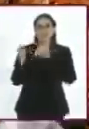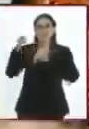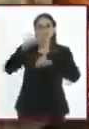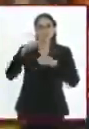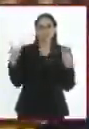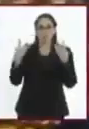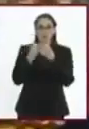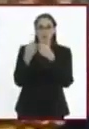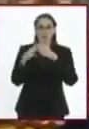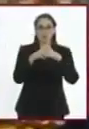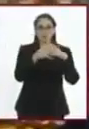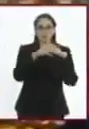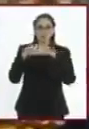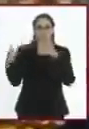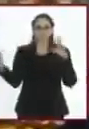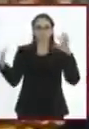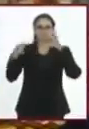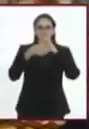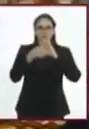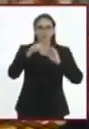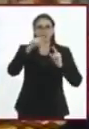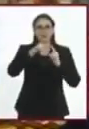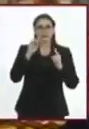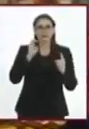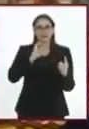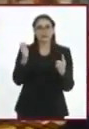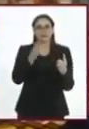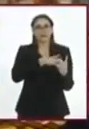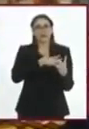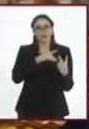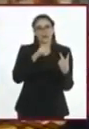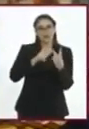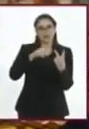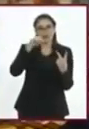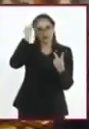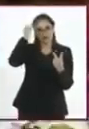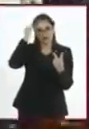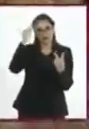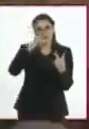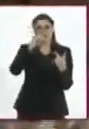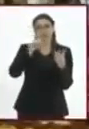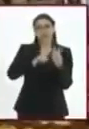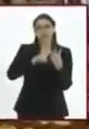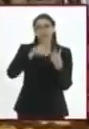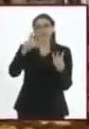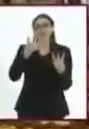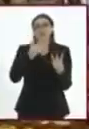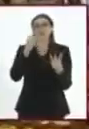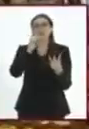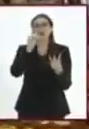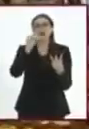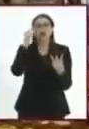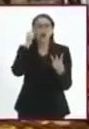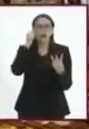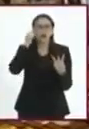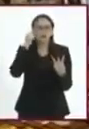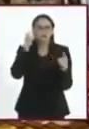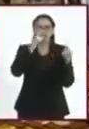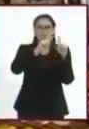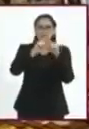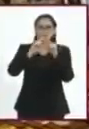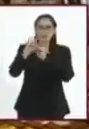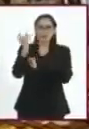indígenas, españoles, africanos y asiáticos, donde se fusionaron prácticas, creencias